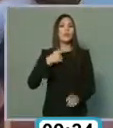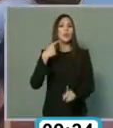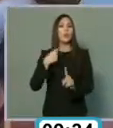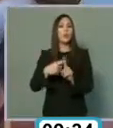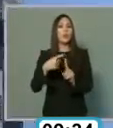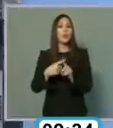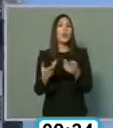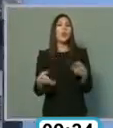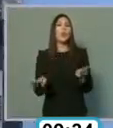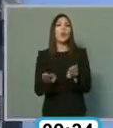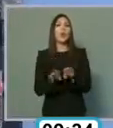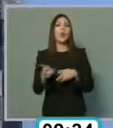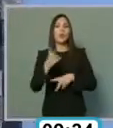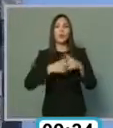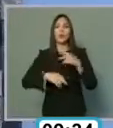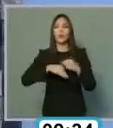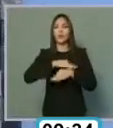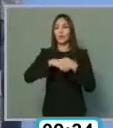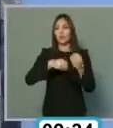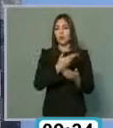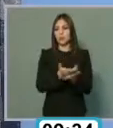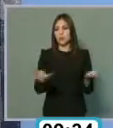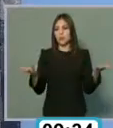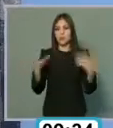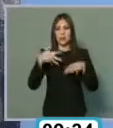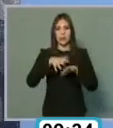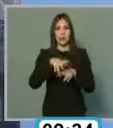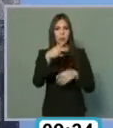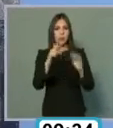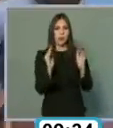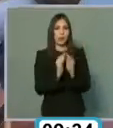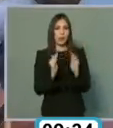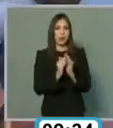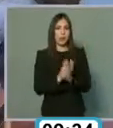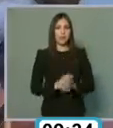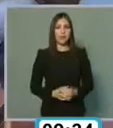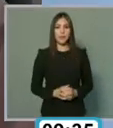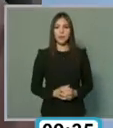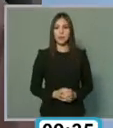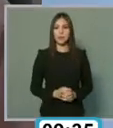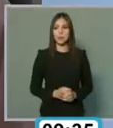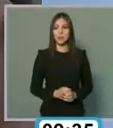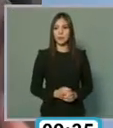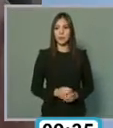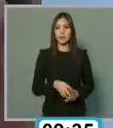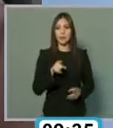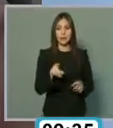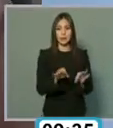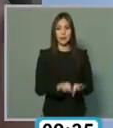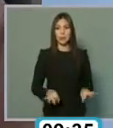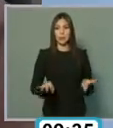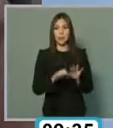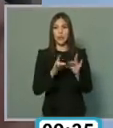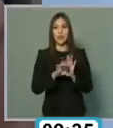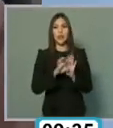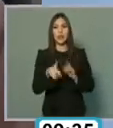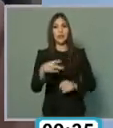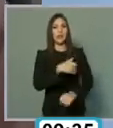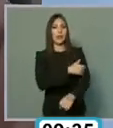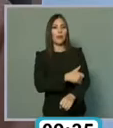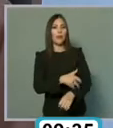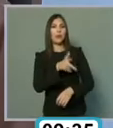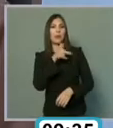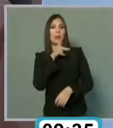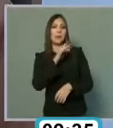podríamos permear esto entre todos los miembros de nuestra casa? Bueno, aquí es muy importante lo que es, hablando de la familia, papá, mamá y los hijos,